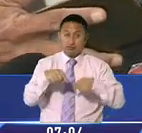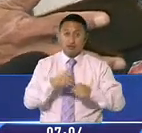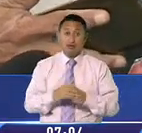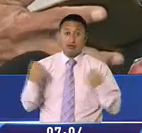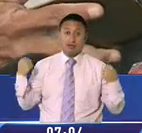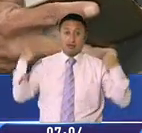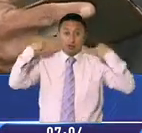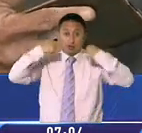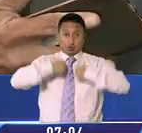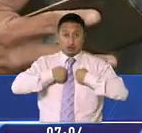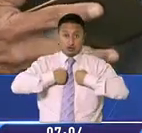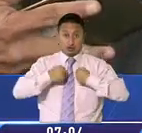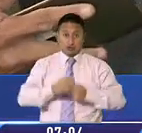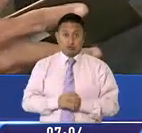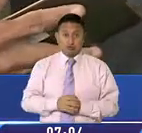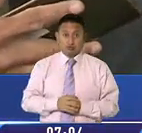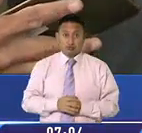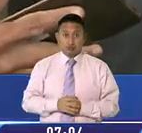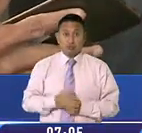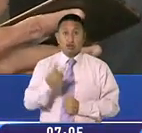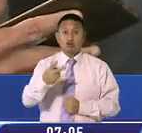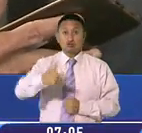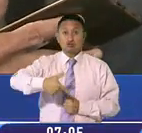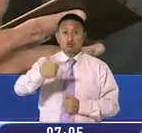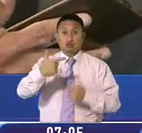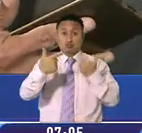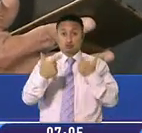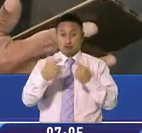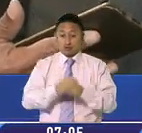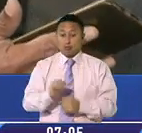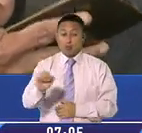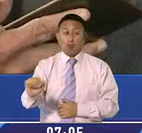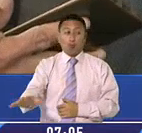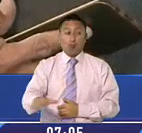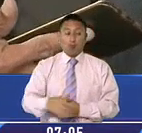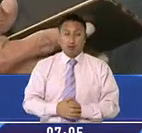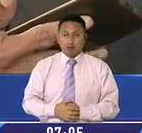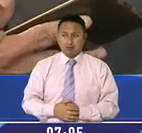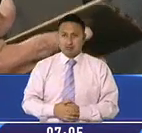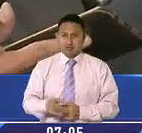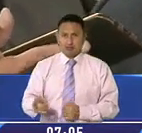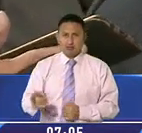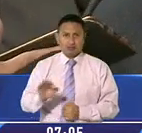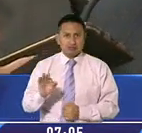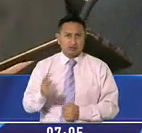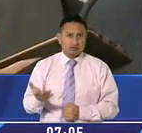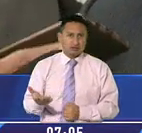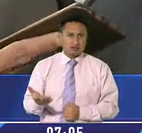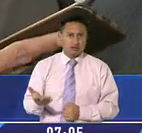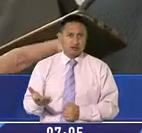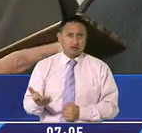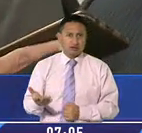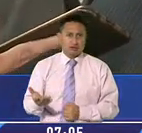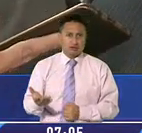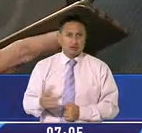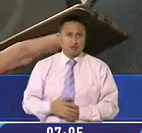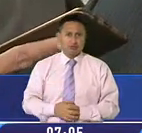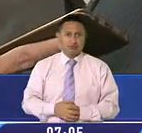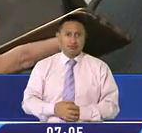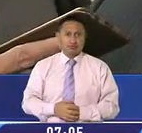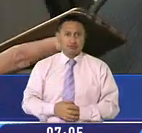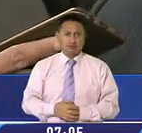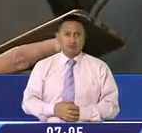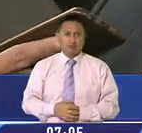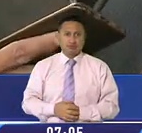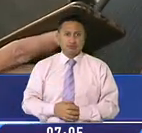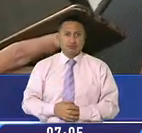con 2 armas inservibles, sin proyectil, sin percusor. Pero estaba todo camuflado,